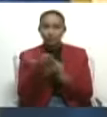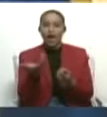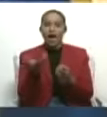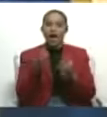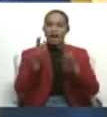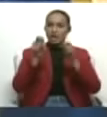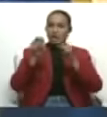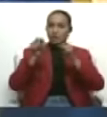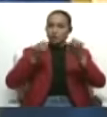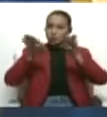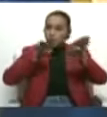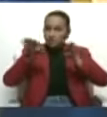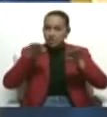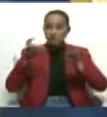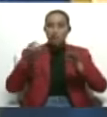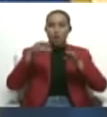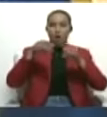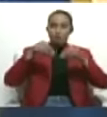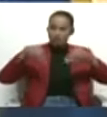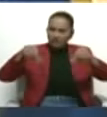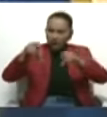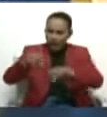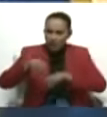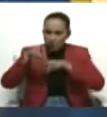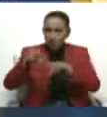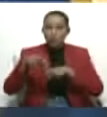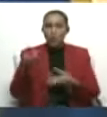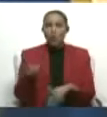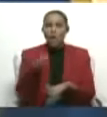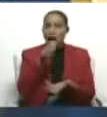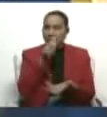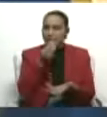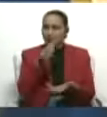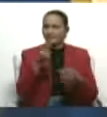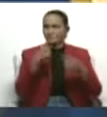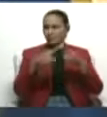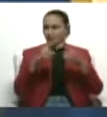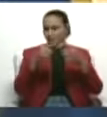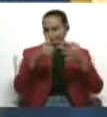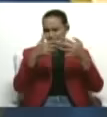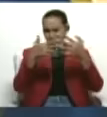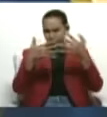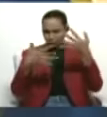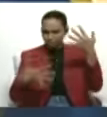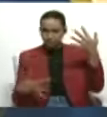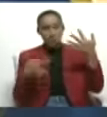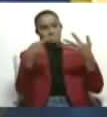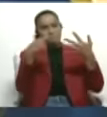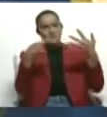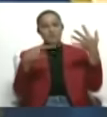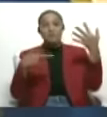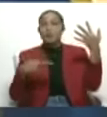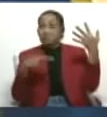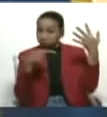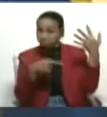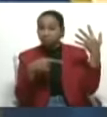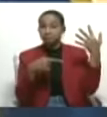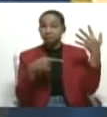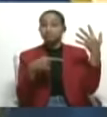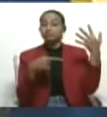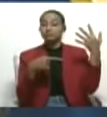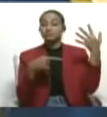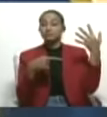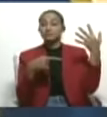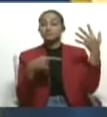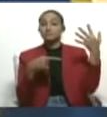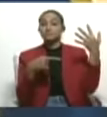industria, agricultura, en fin, una cooperación integral en todos los aspectos, sino que también se